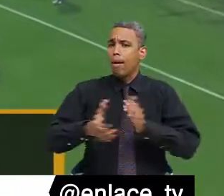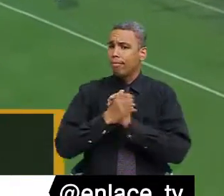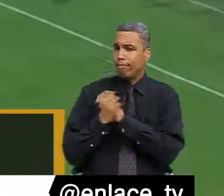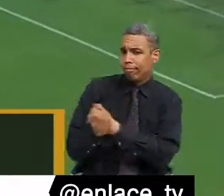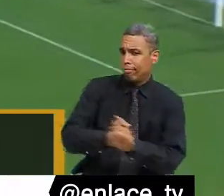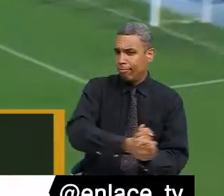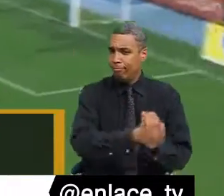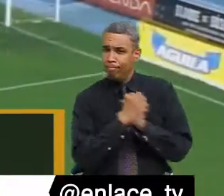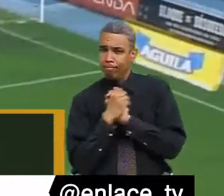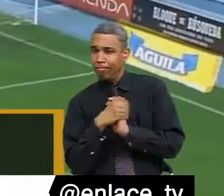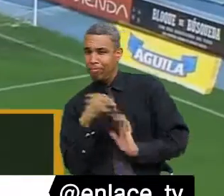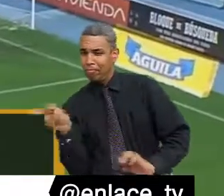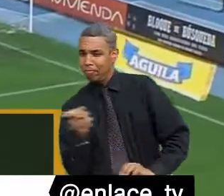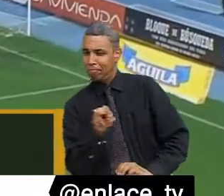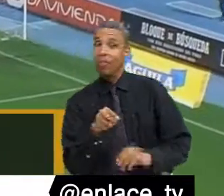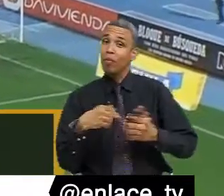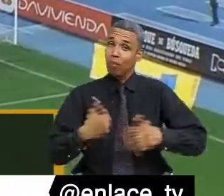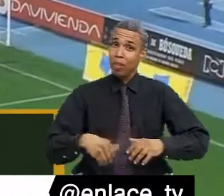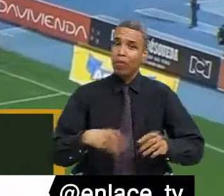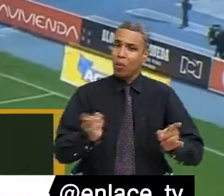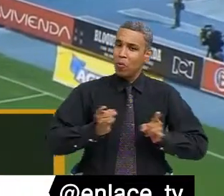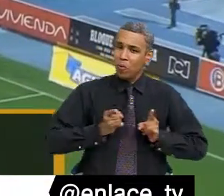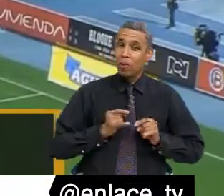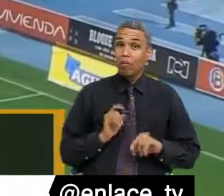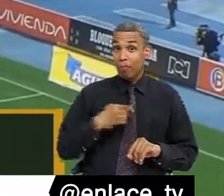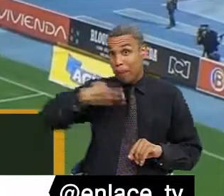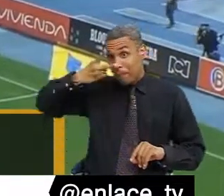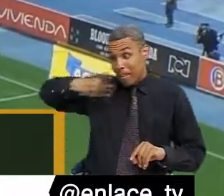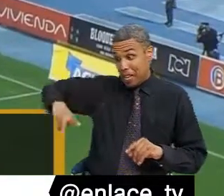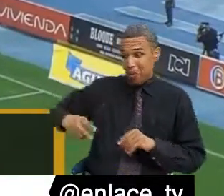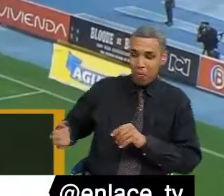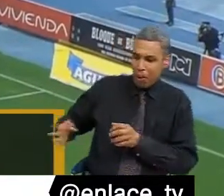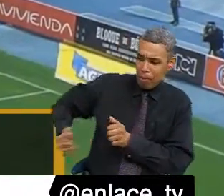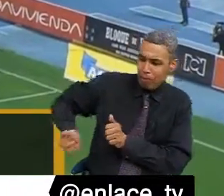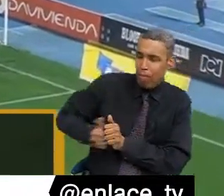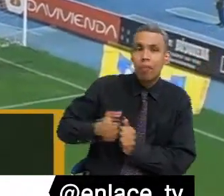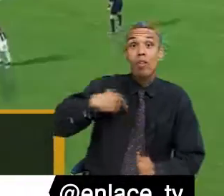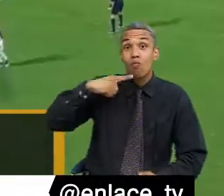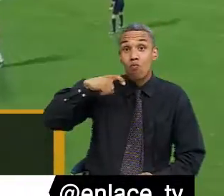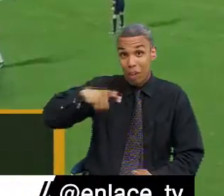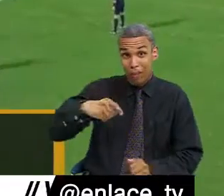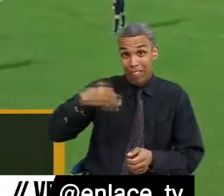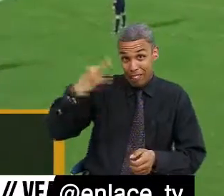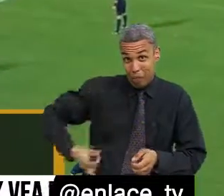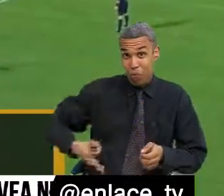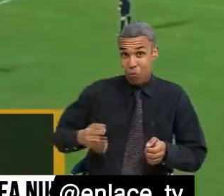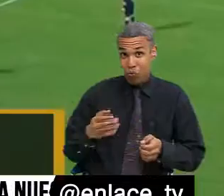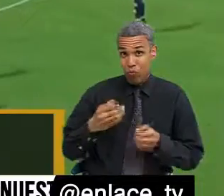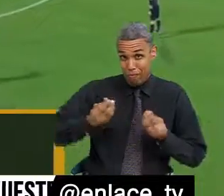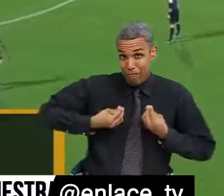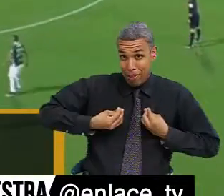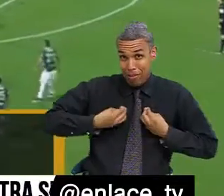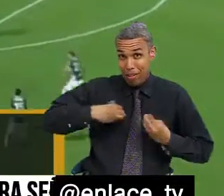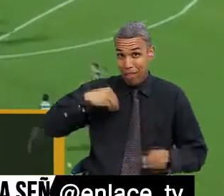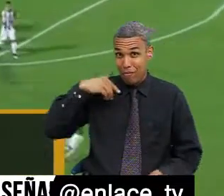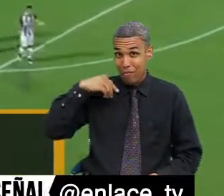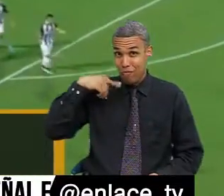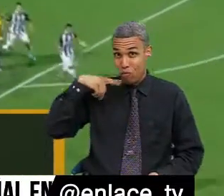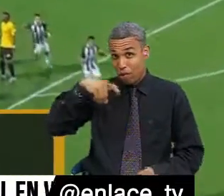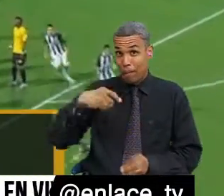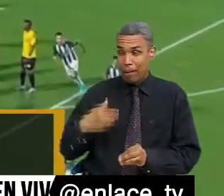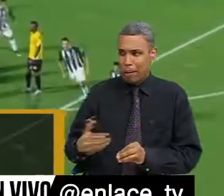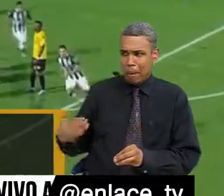familia, feliz de compartir con mi hijo una oportunidad como esta. Nosotros venimos de Bucaramanga, salimos muy contentos, un